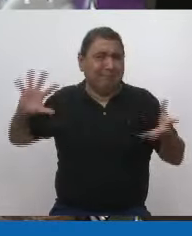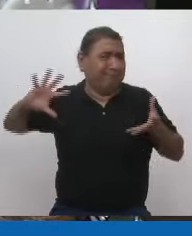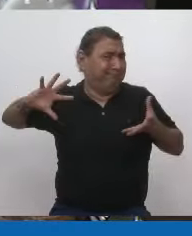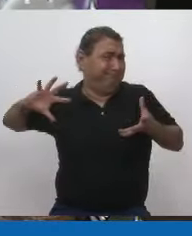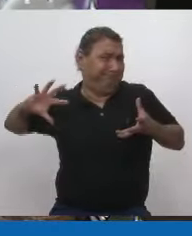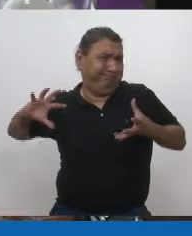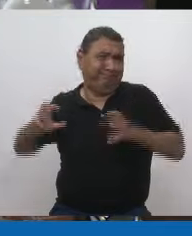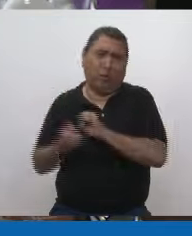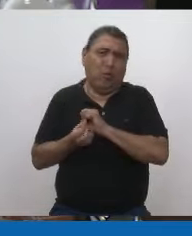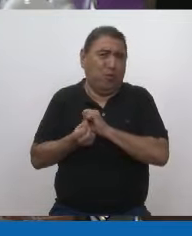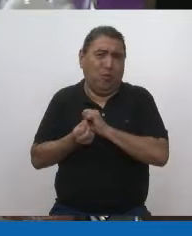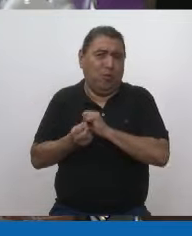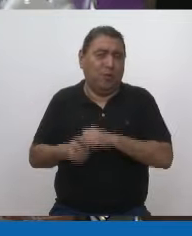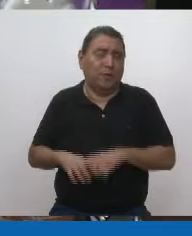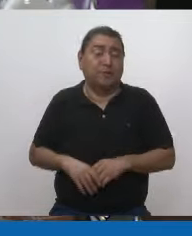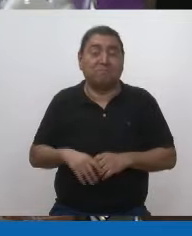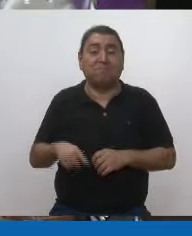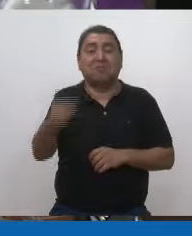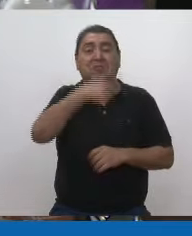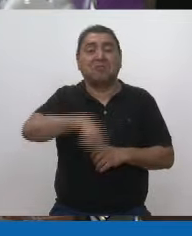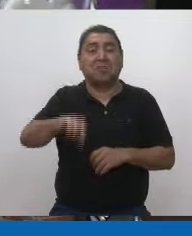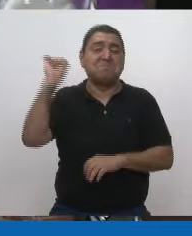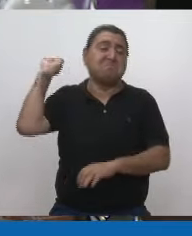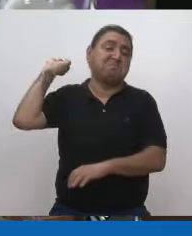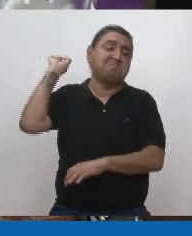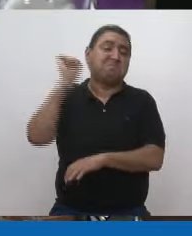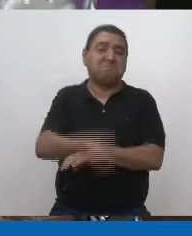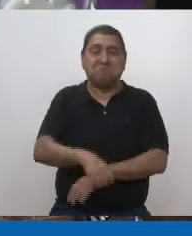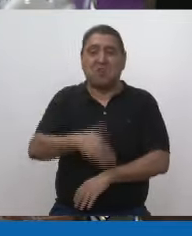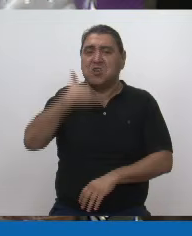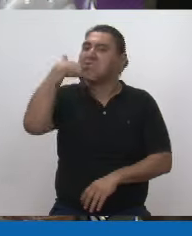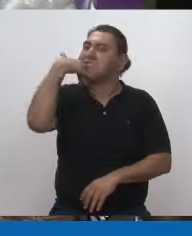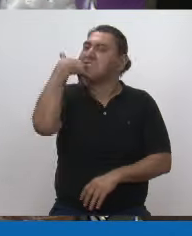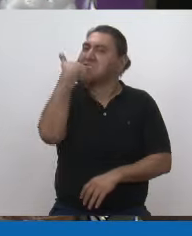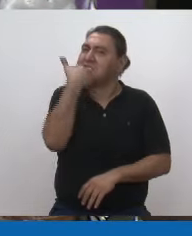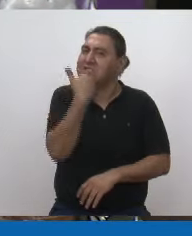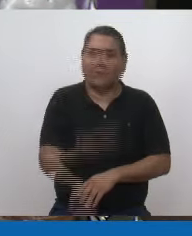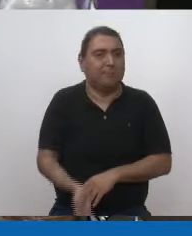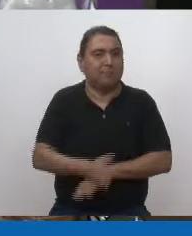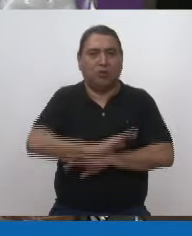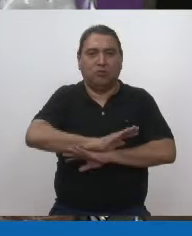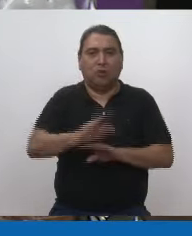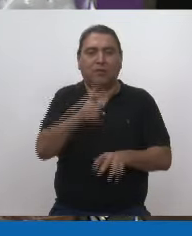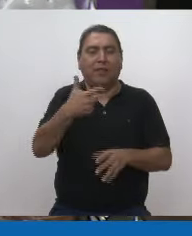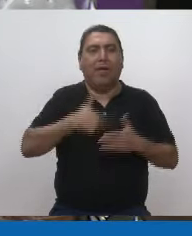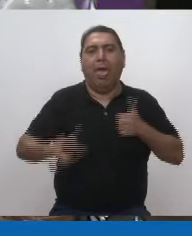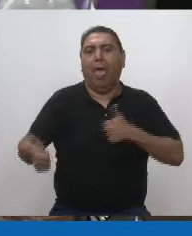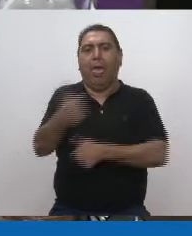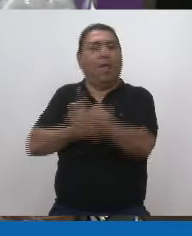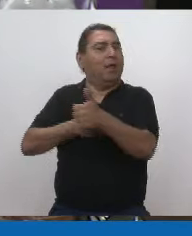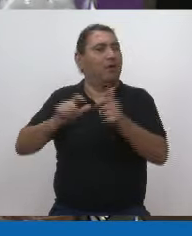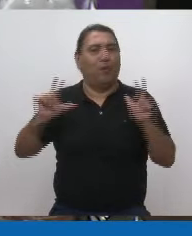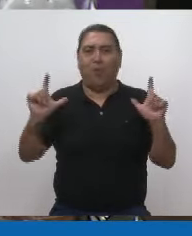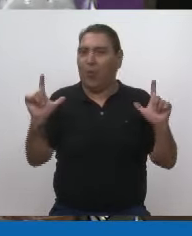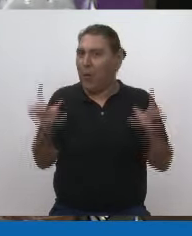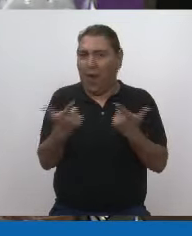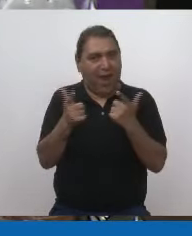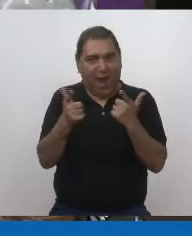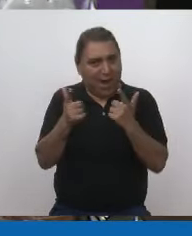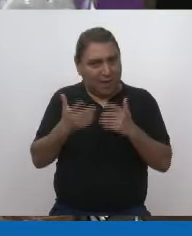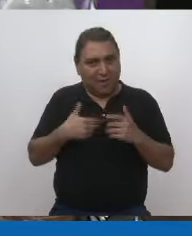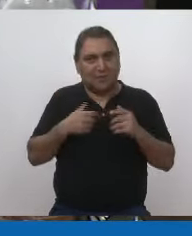destruidas. Pero no les importó absolutamente nada. No empatizaron con la gente de a